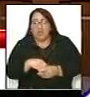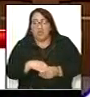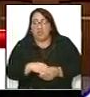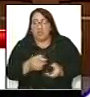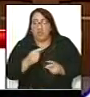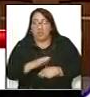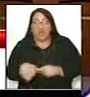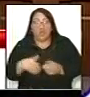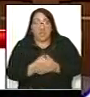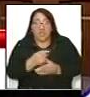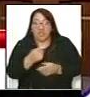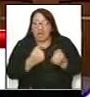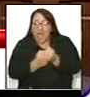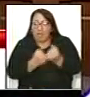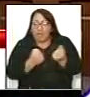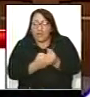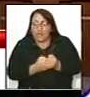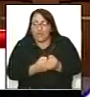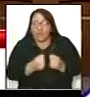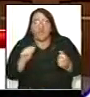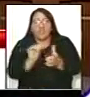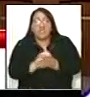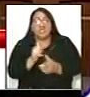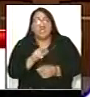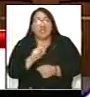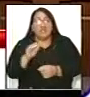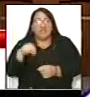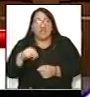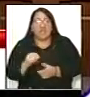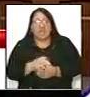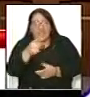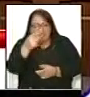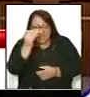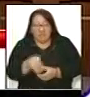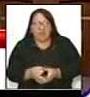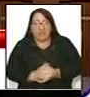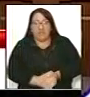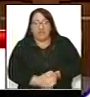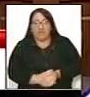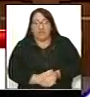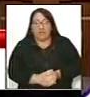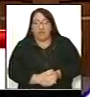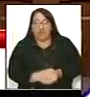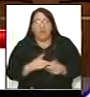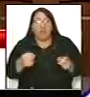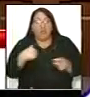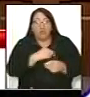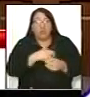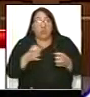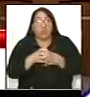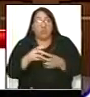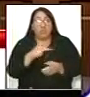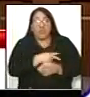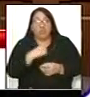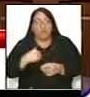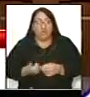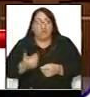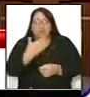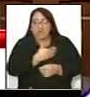ellos están apoyando a los chavistas acá. Esa es la pura verdad. Pero Fuerza Popular, señora